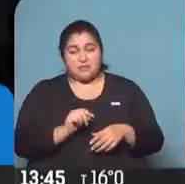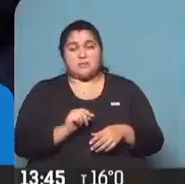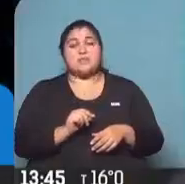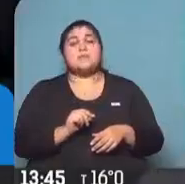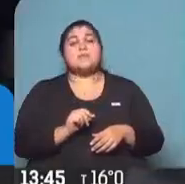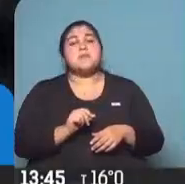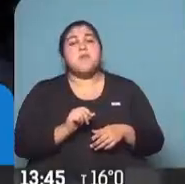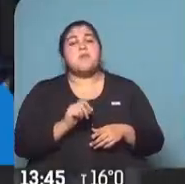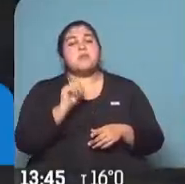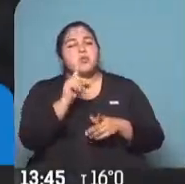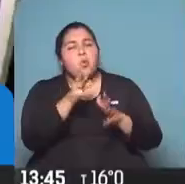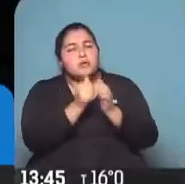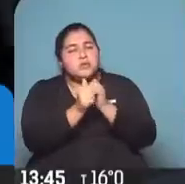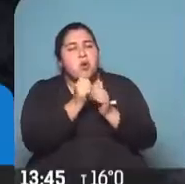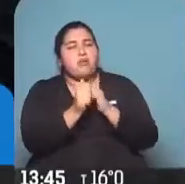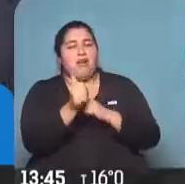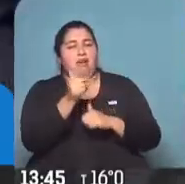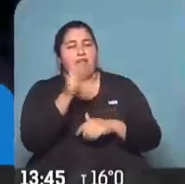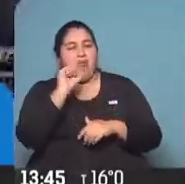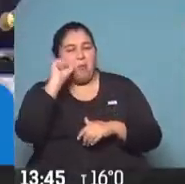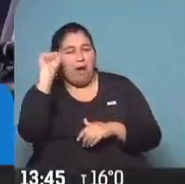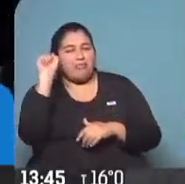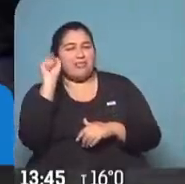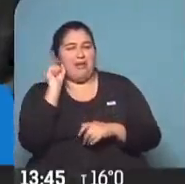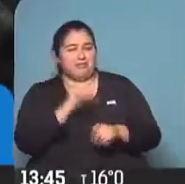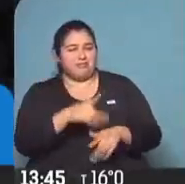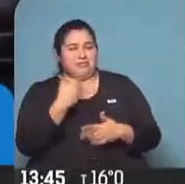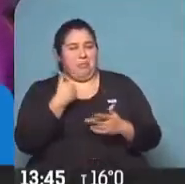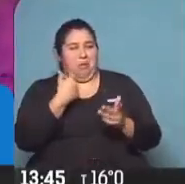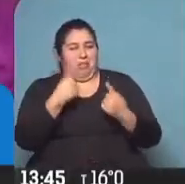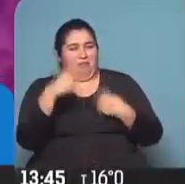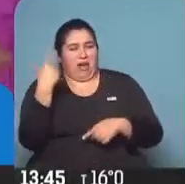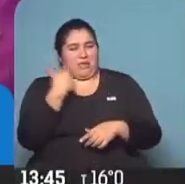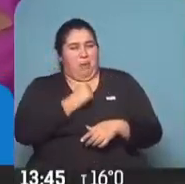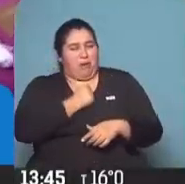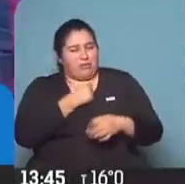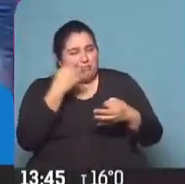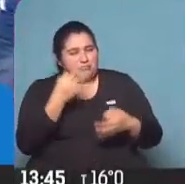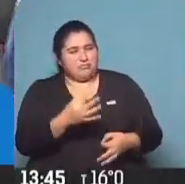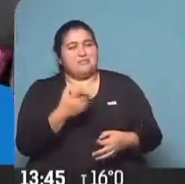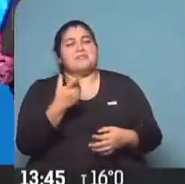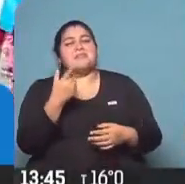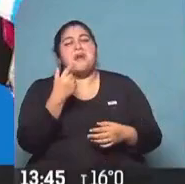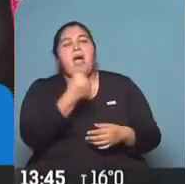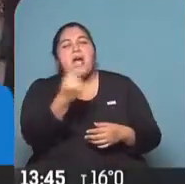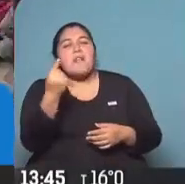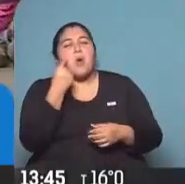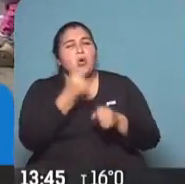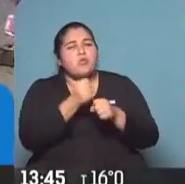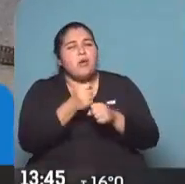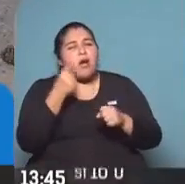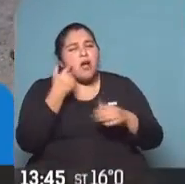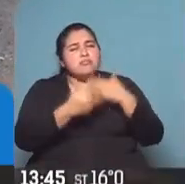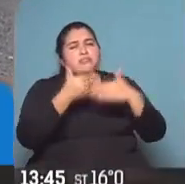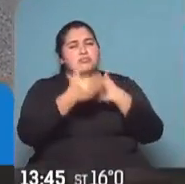y celebrando la victoria de la partida querido por los grandes nombres de los señores anónimos pública para construir